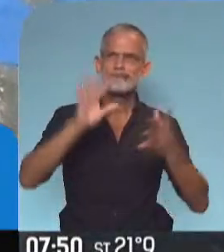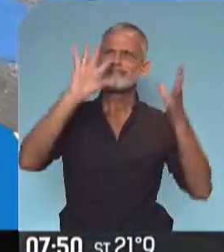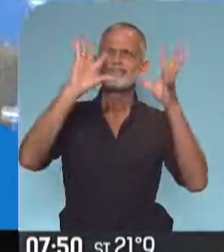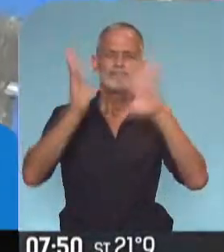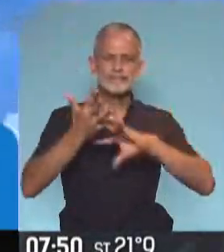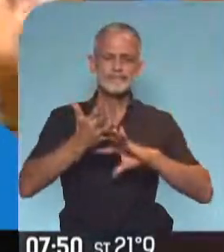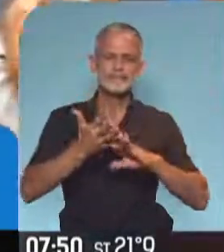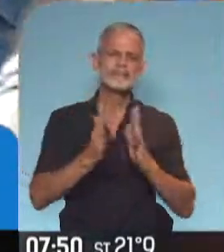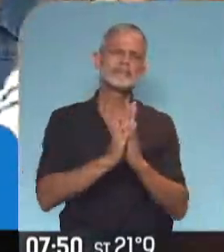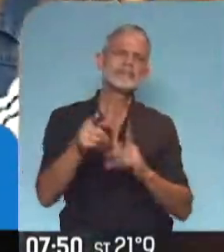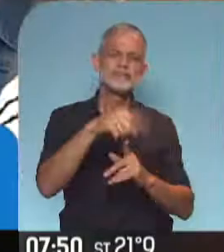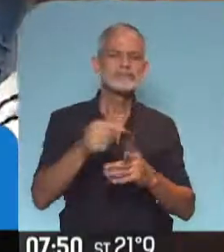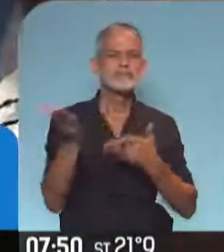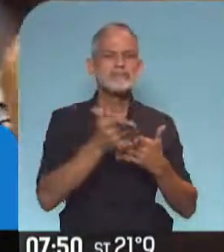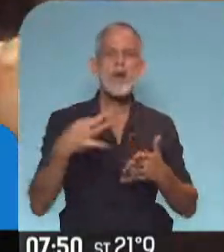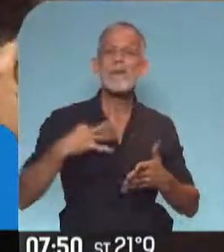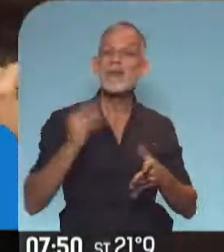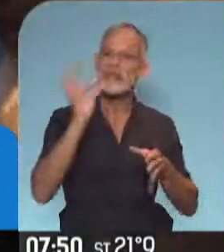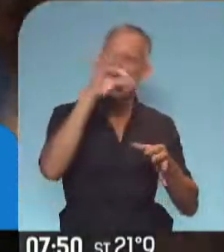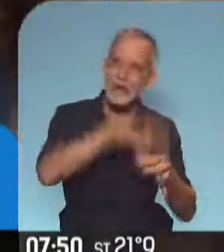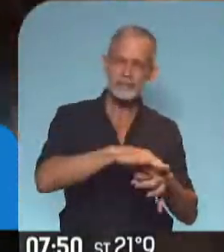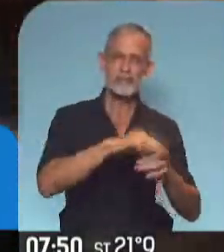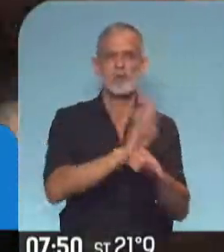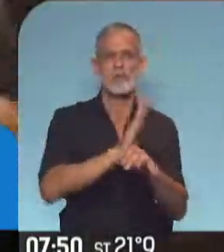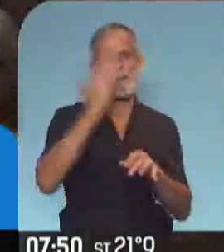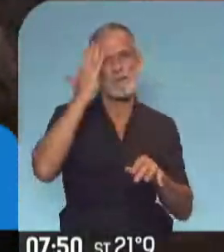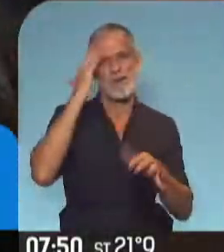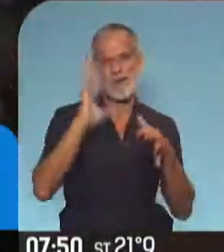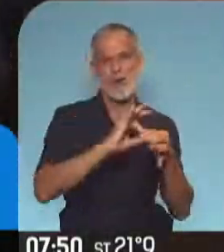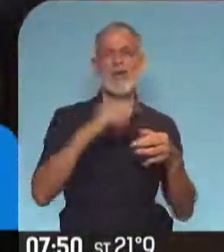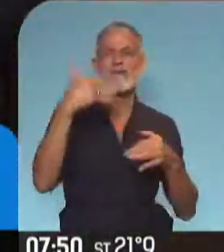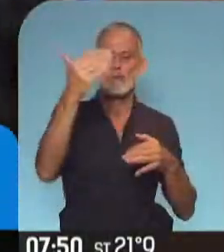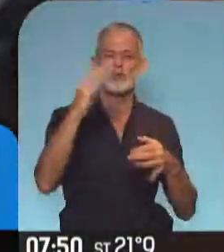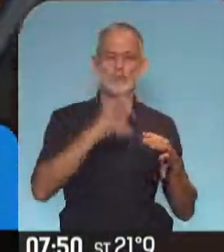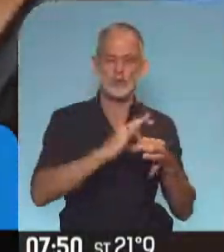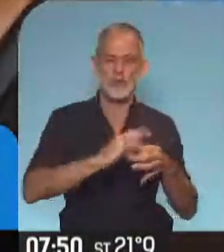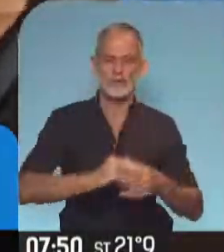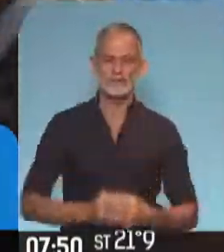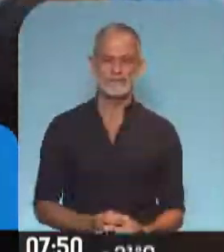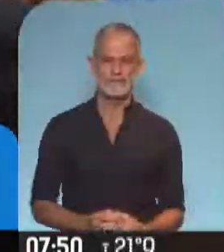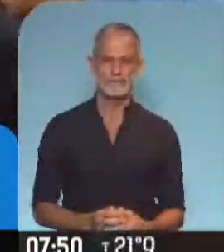invitamos a plantar vida como un acto de memoria y futuro, destacaron.